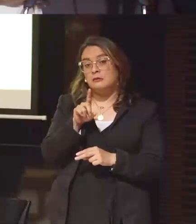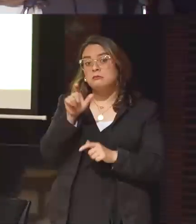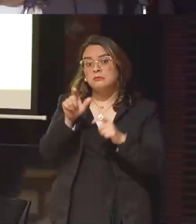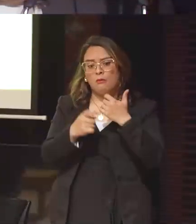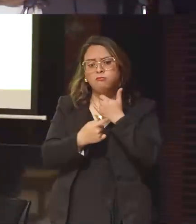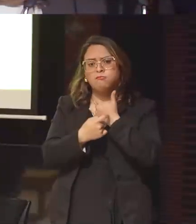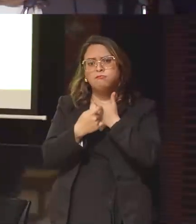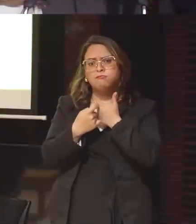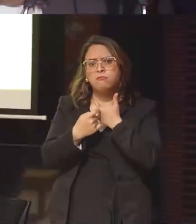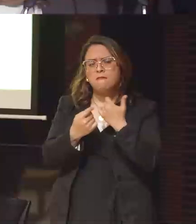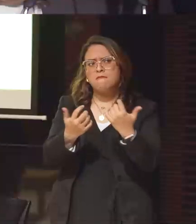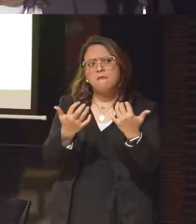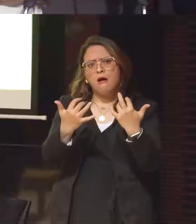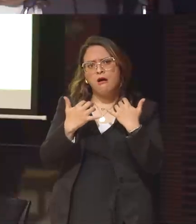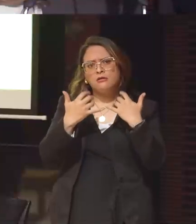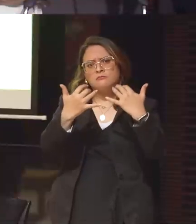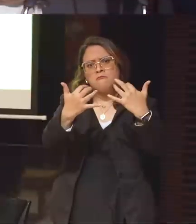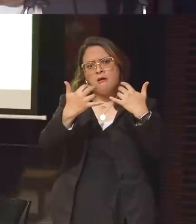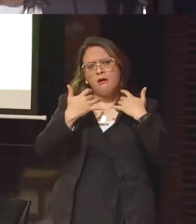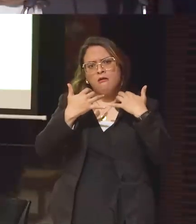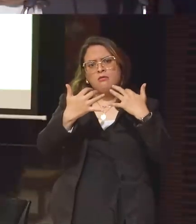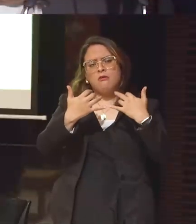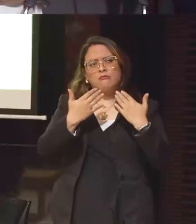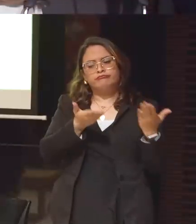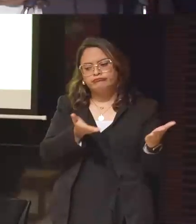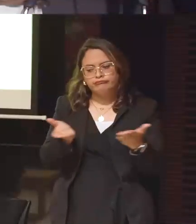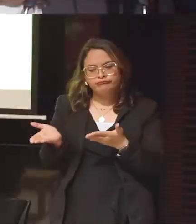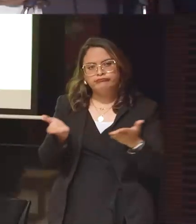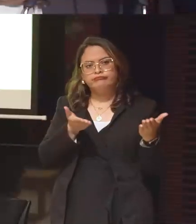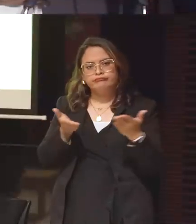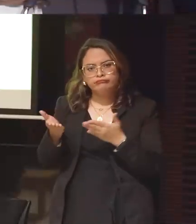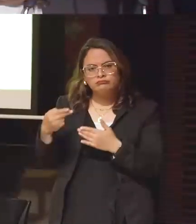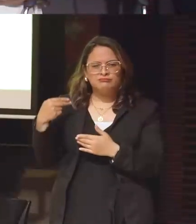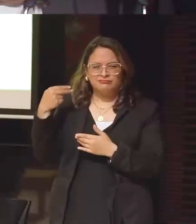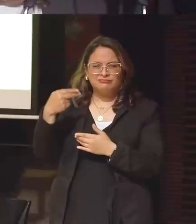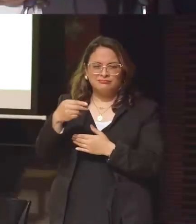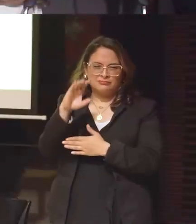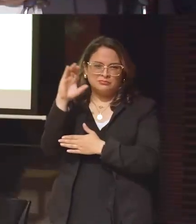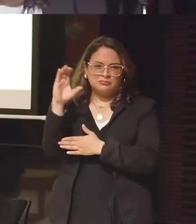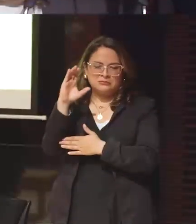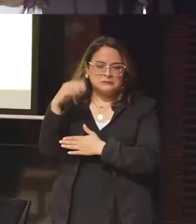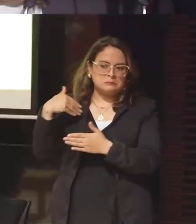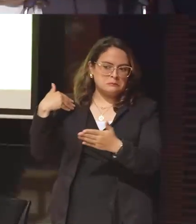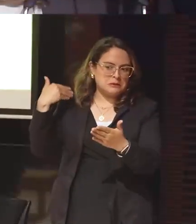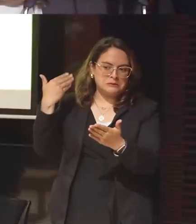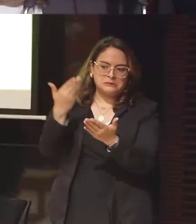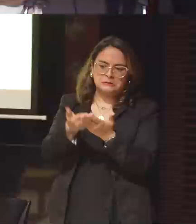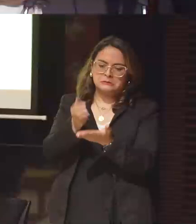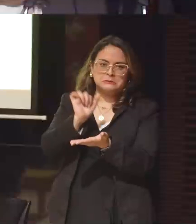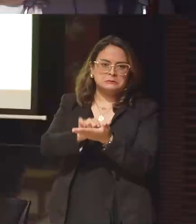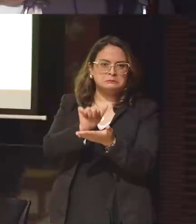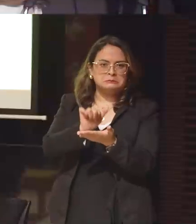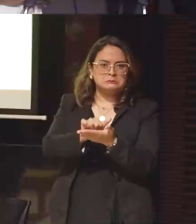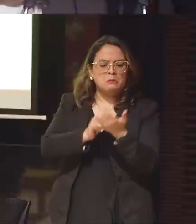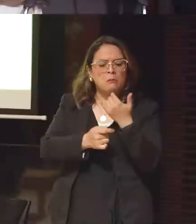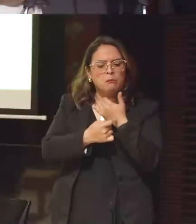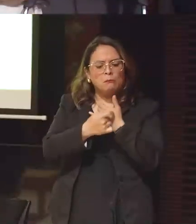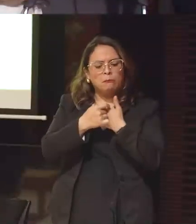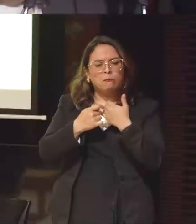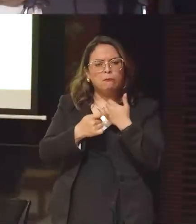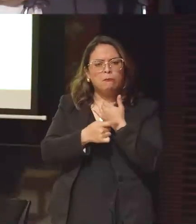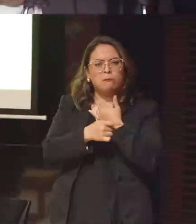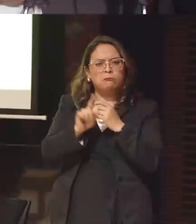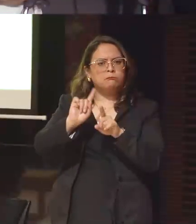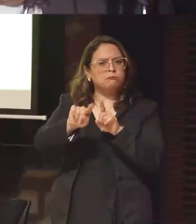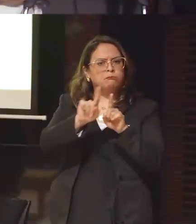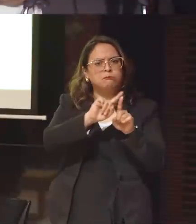sido su personalidad por la historia de Colombia, y entonces siempre ha tenido como esa vaina